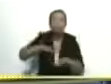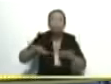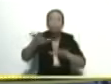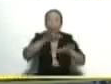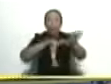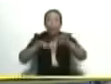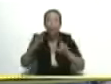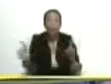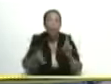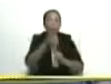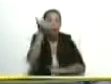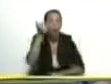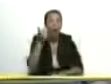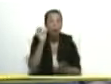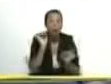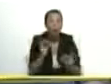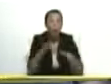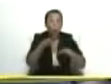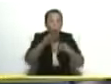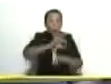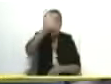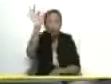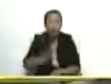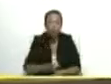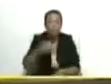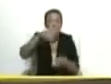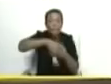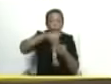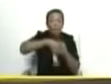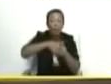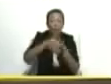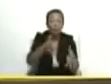Y lo lograron con una parte importante de la población.